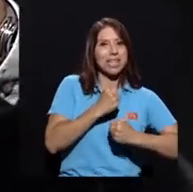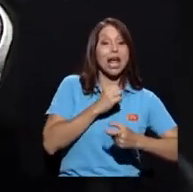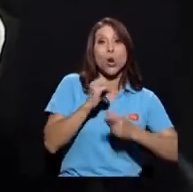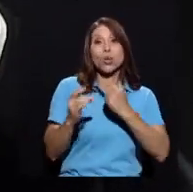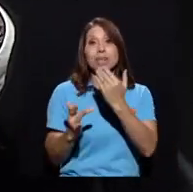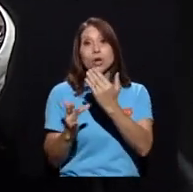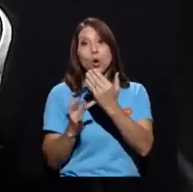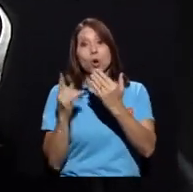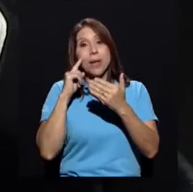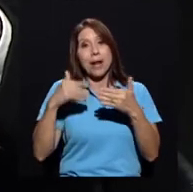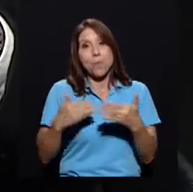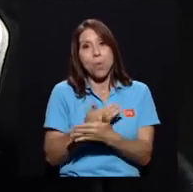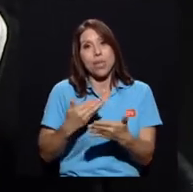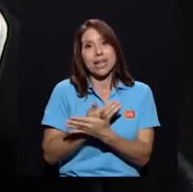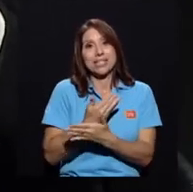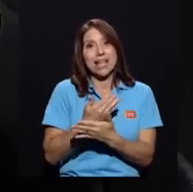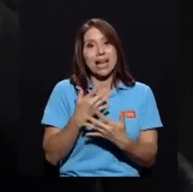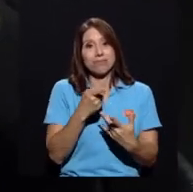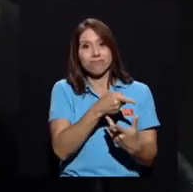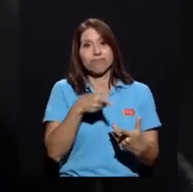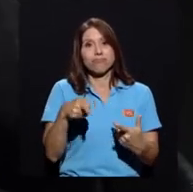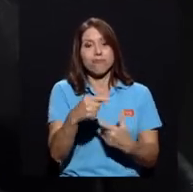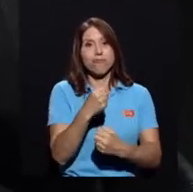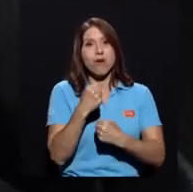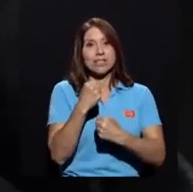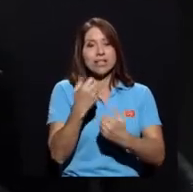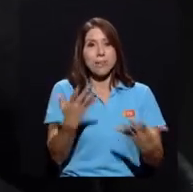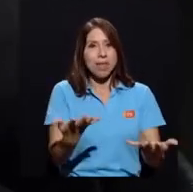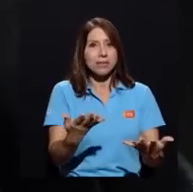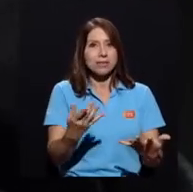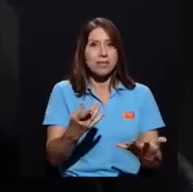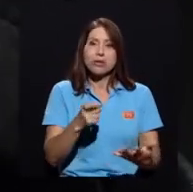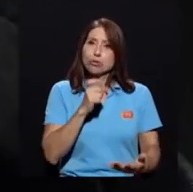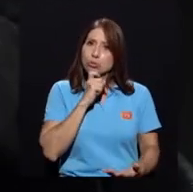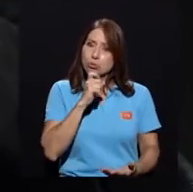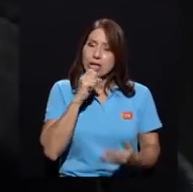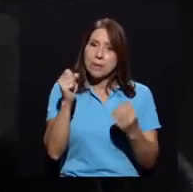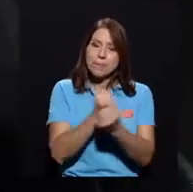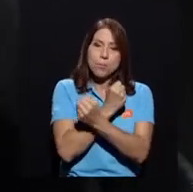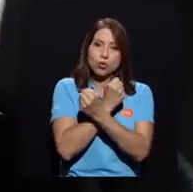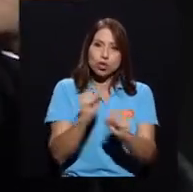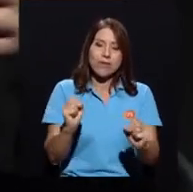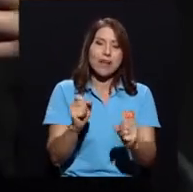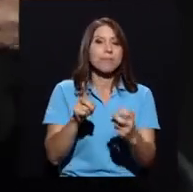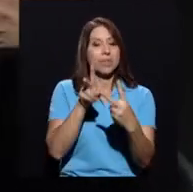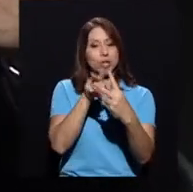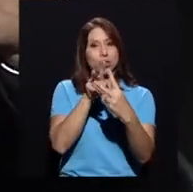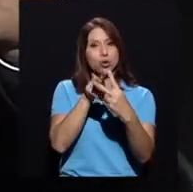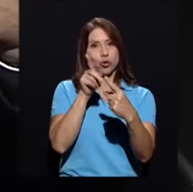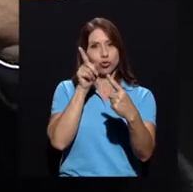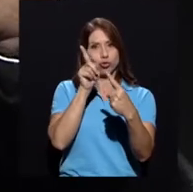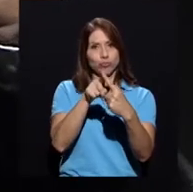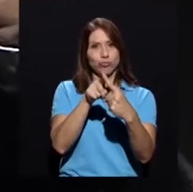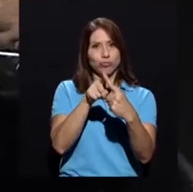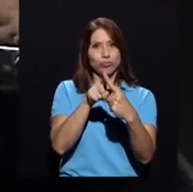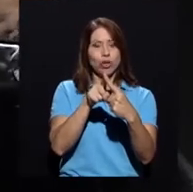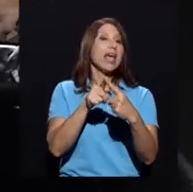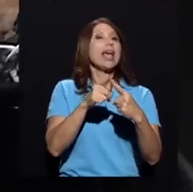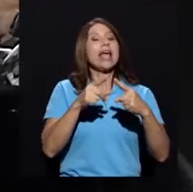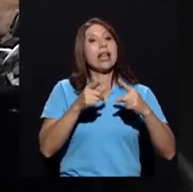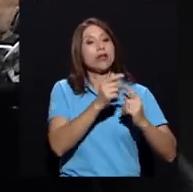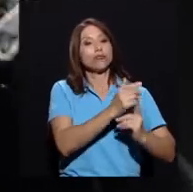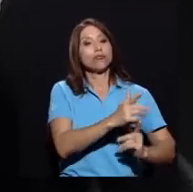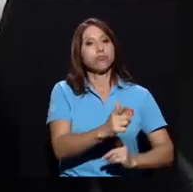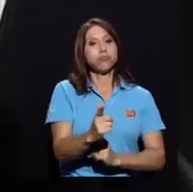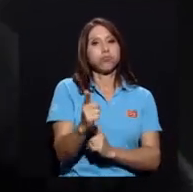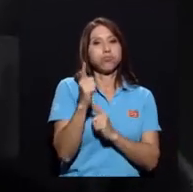Armadas. Es costosísimo eso, imposible. Se van por dos lados. Uno, una concentración de artillería